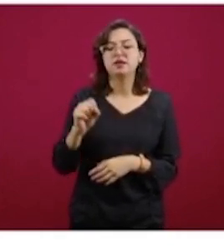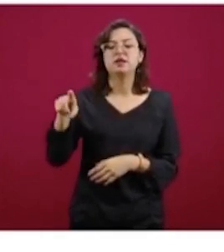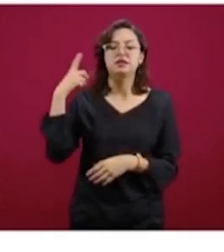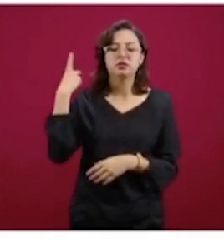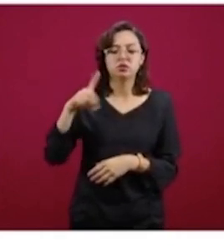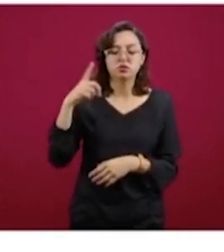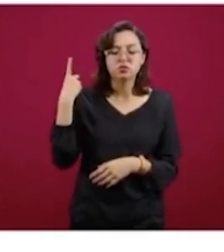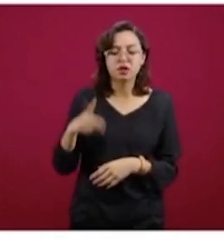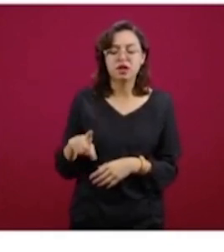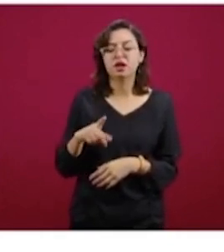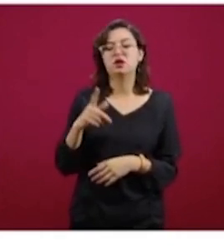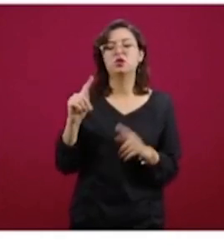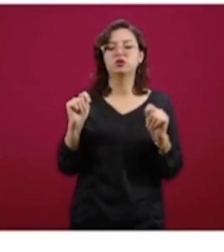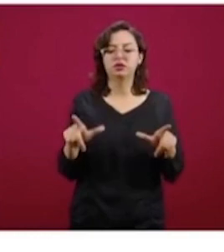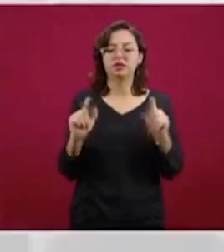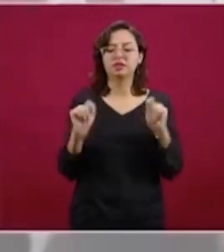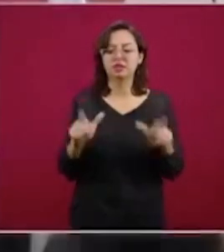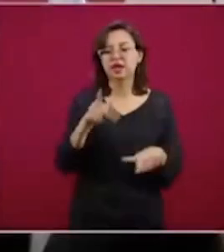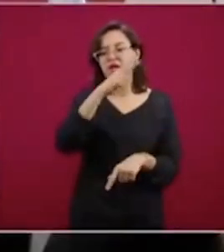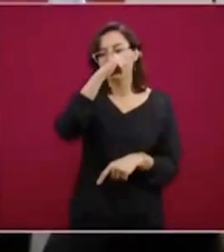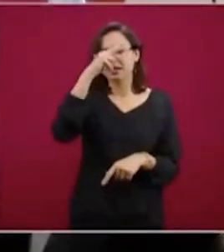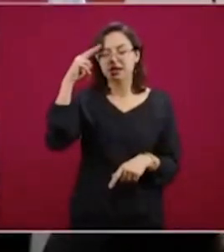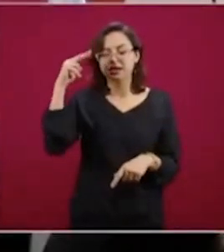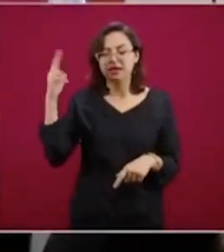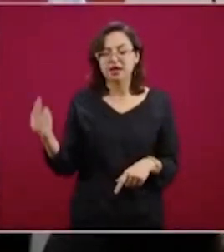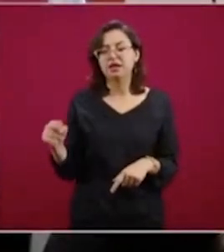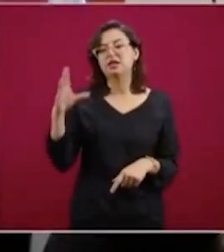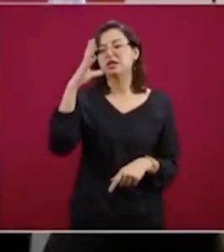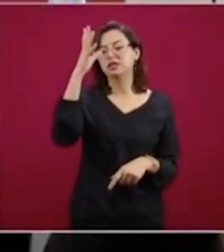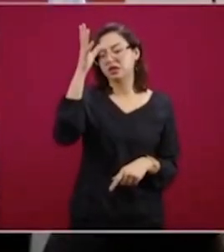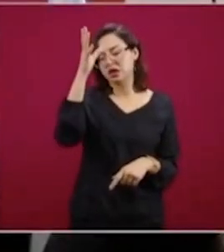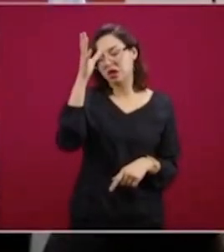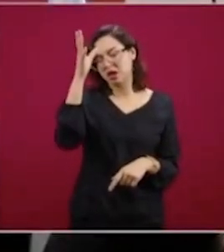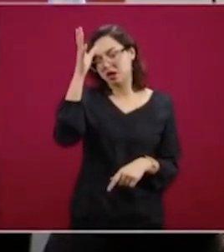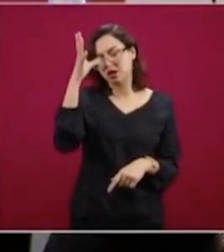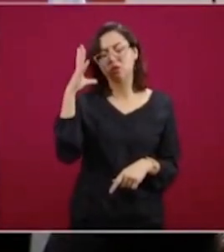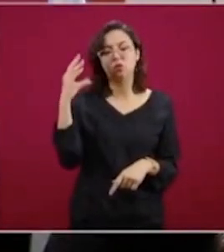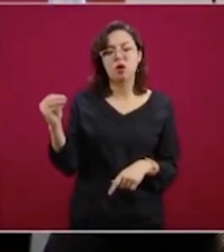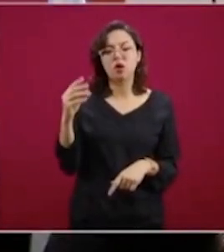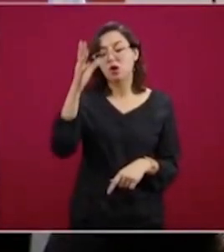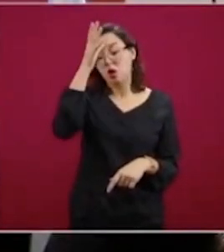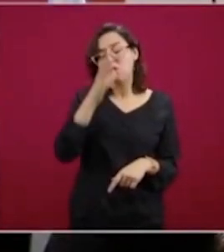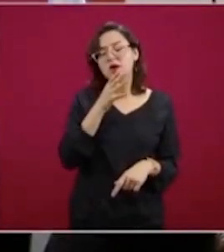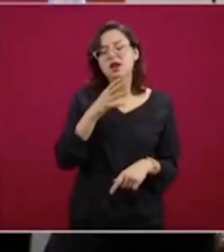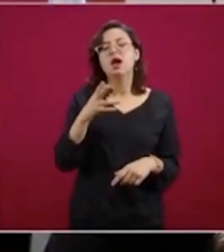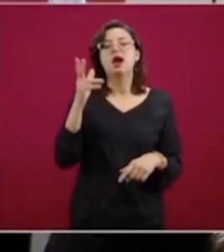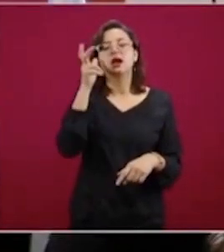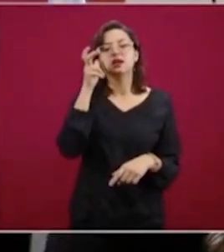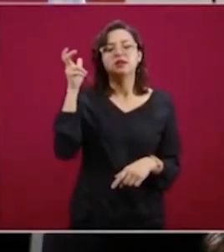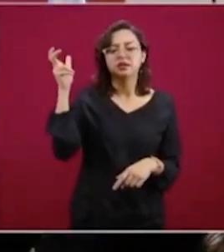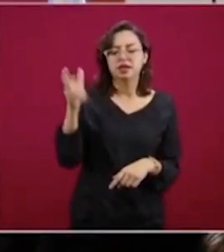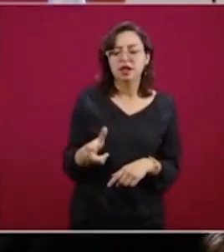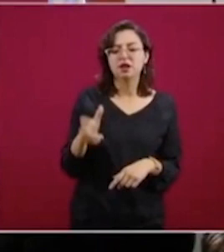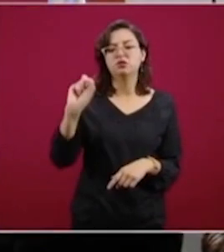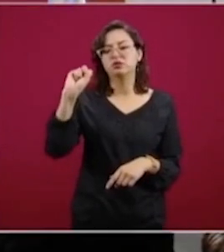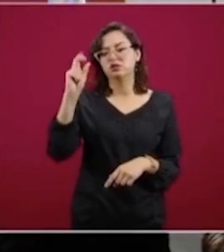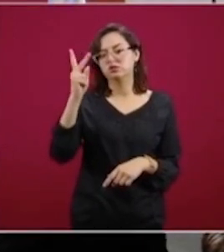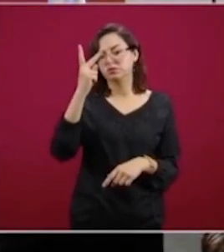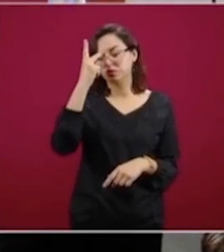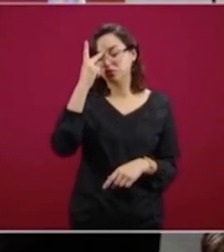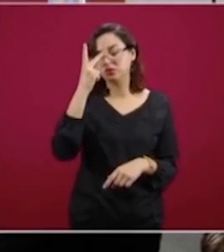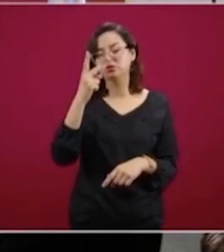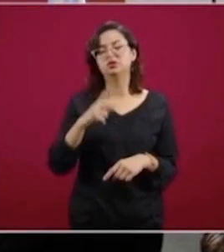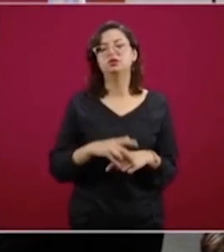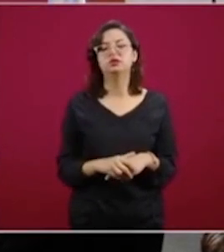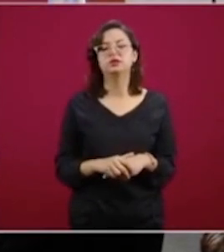Tlaxcala, Nayarit, Querétaro, Coahuila, Hidalgo y Chiapas, y San Luis Potosí. Tabasco está un poquito abajo de